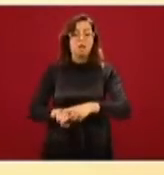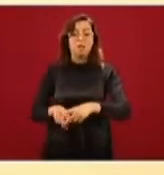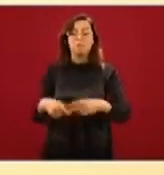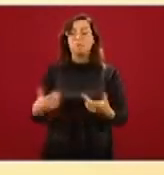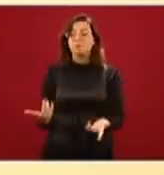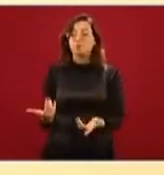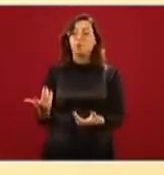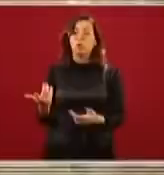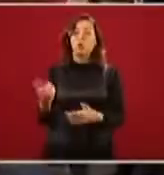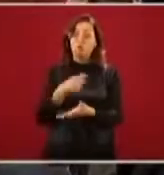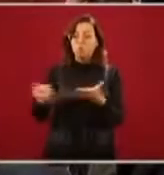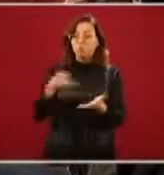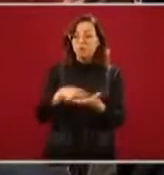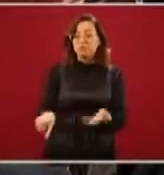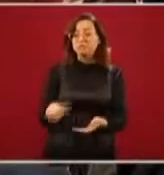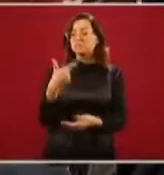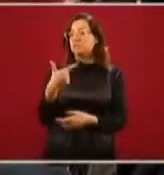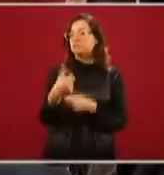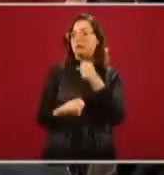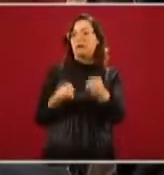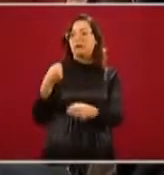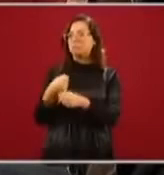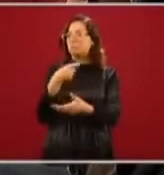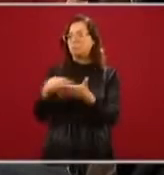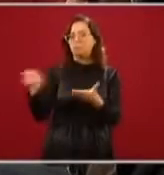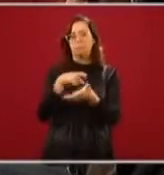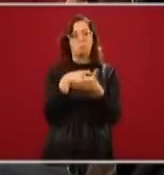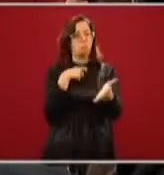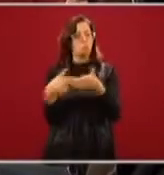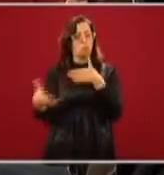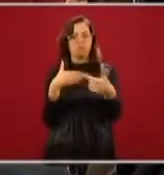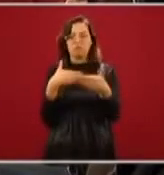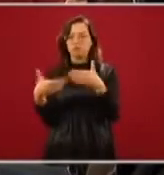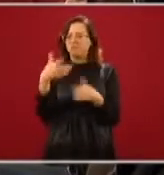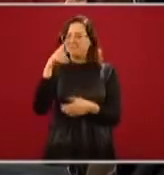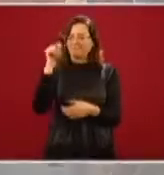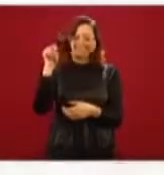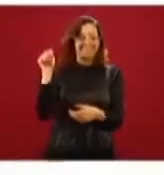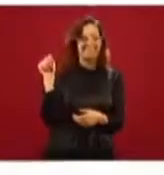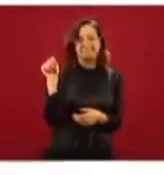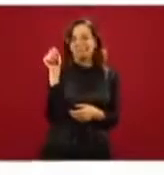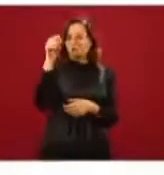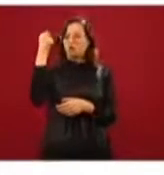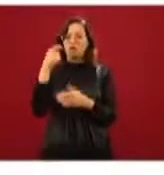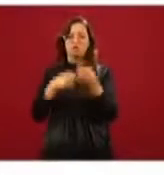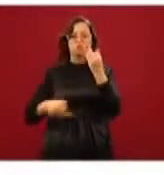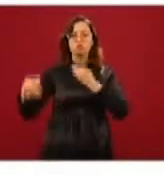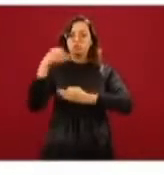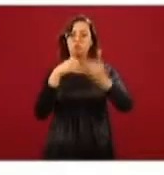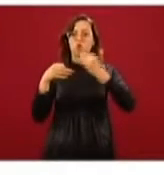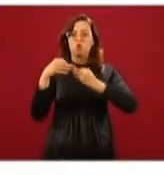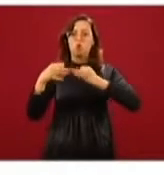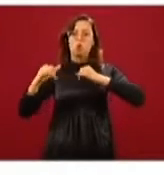7.5 años, es muy moderna, y tiene la tecnología ya toda la aviación de la navegación basada